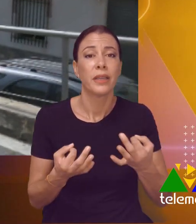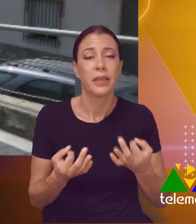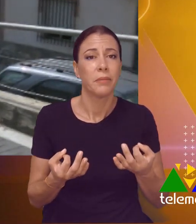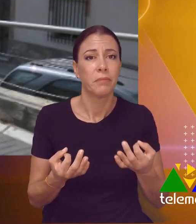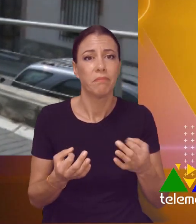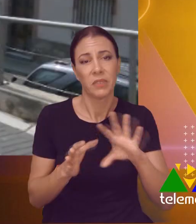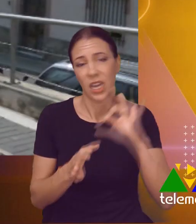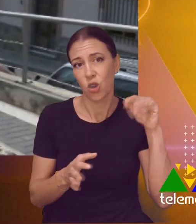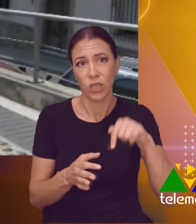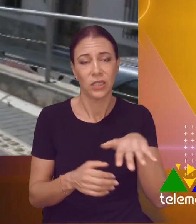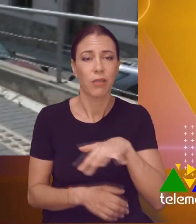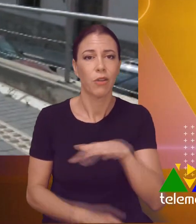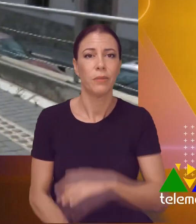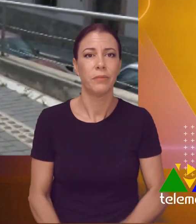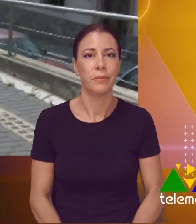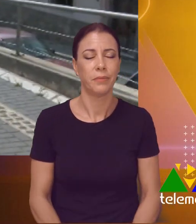construye.